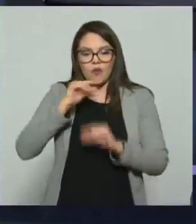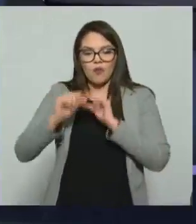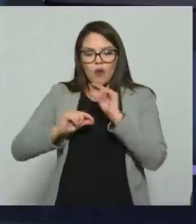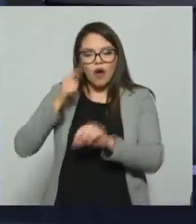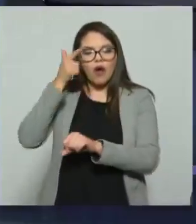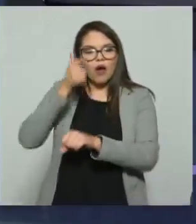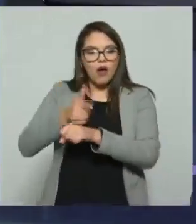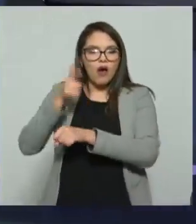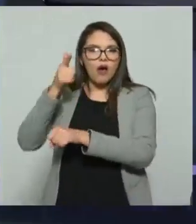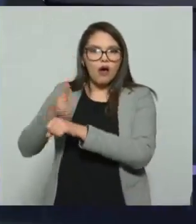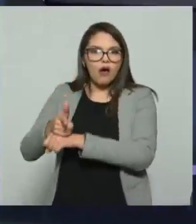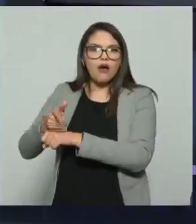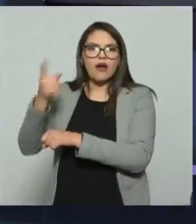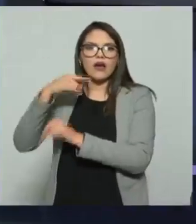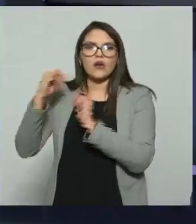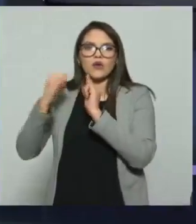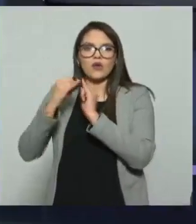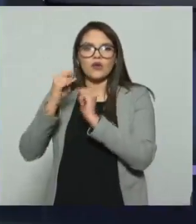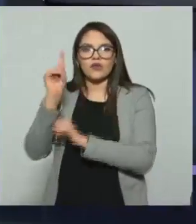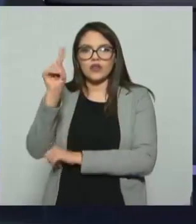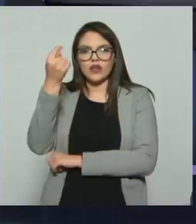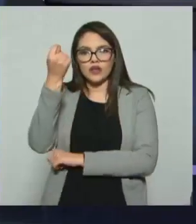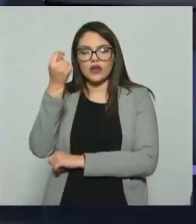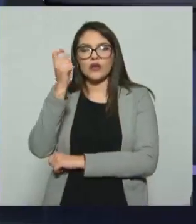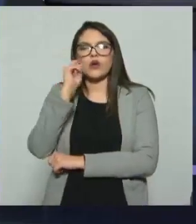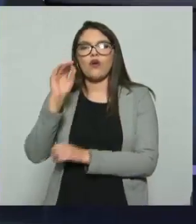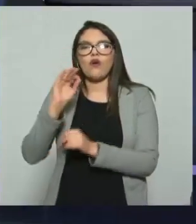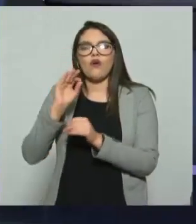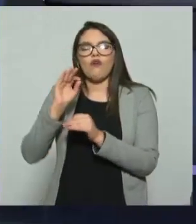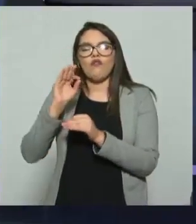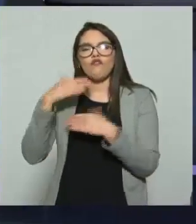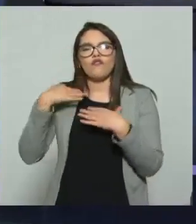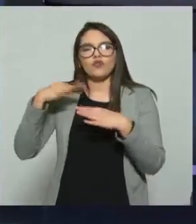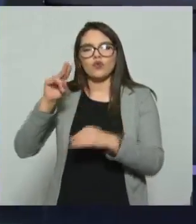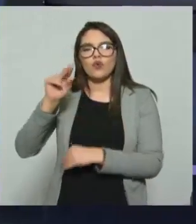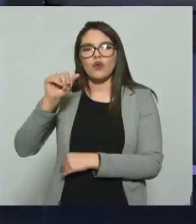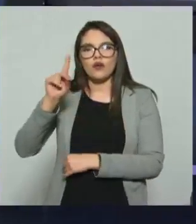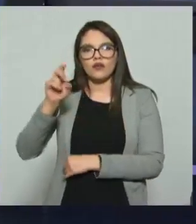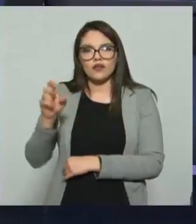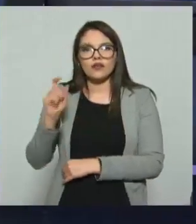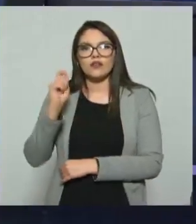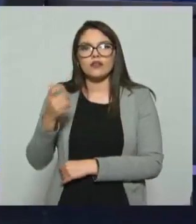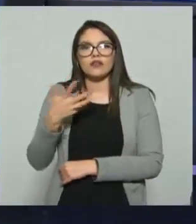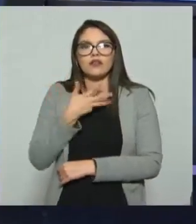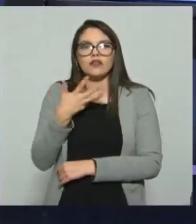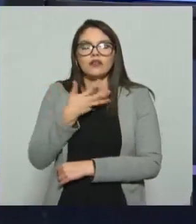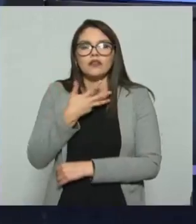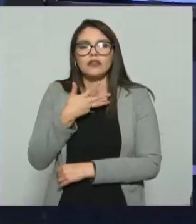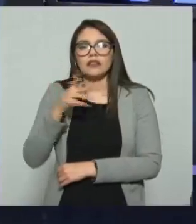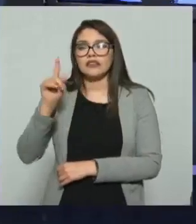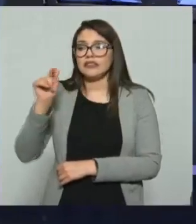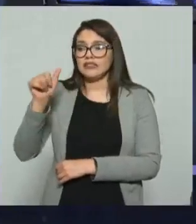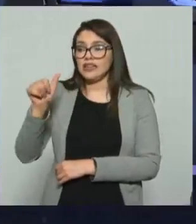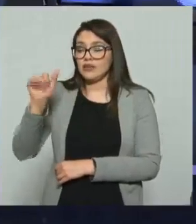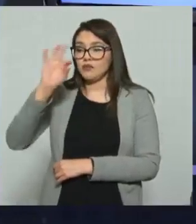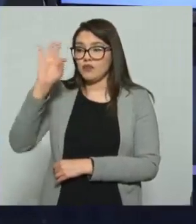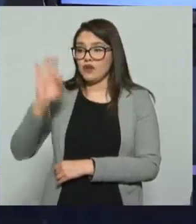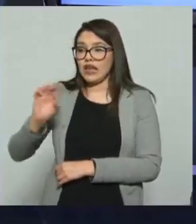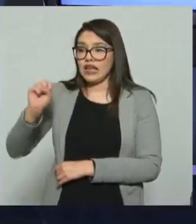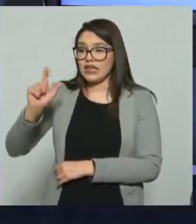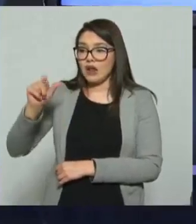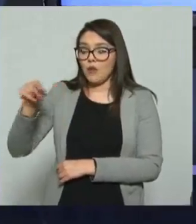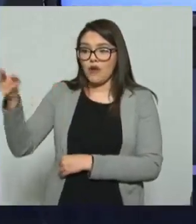el Instituto de Tecnología de la Fundación UADE nos comprobó que el 66% del salmón que proviene de